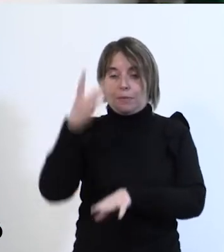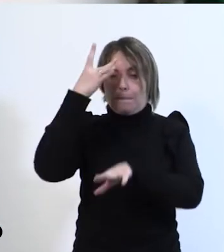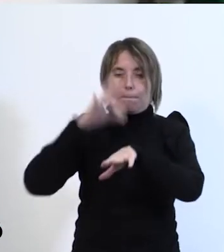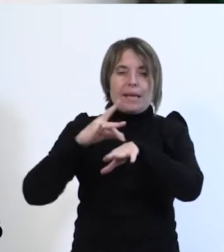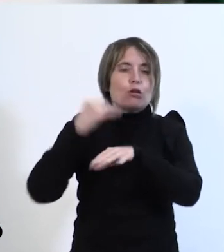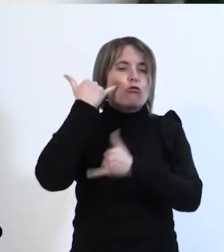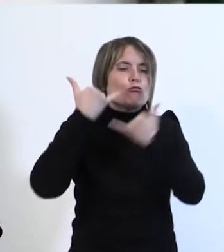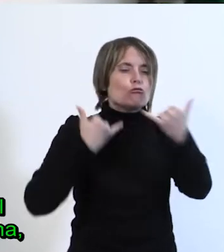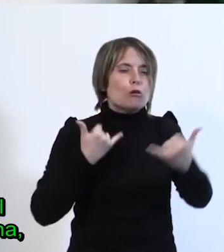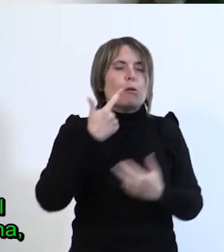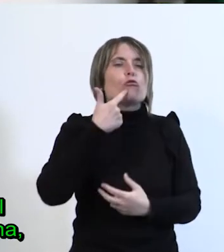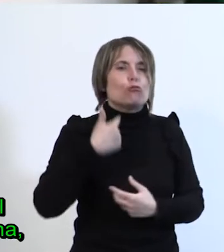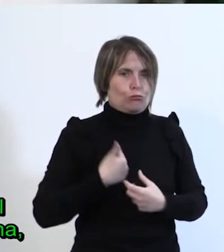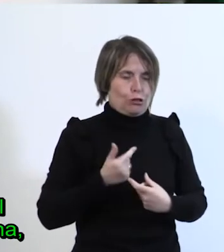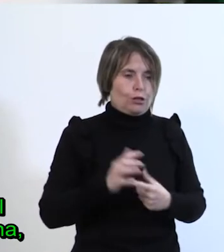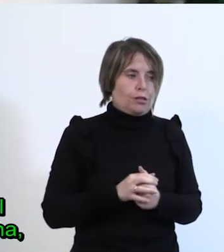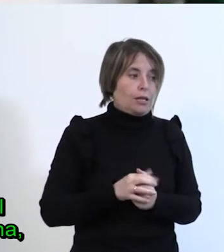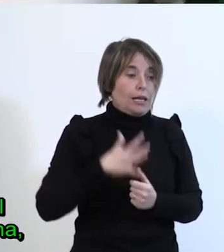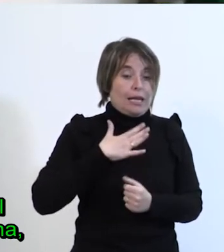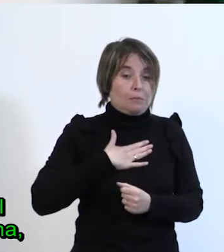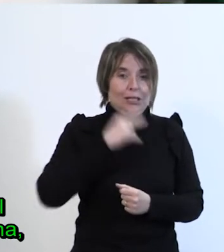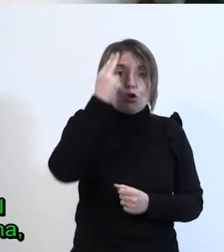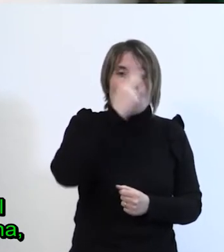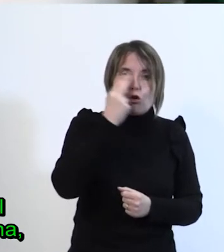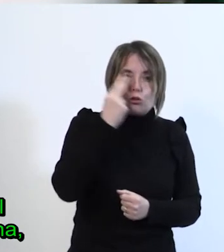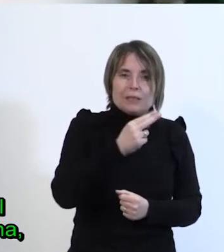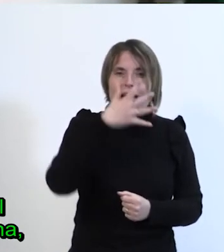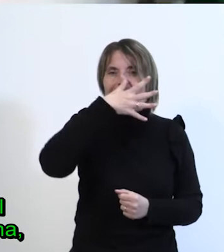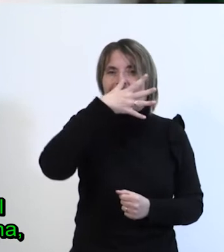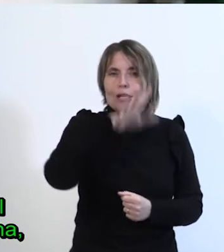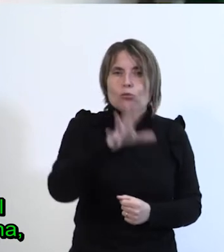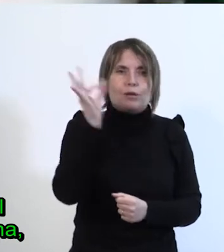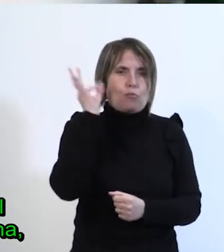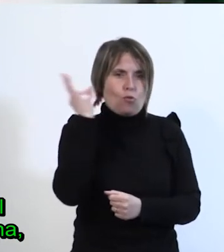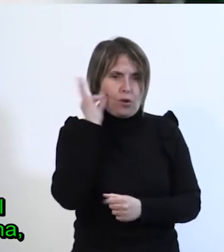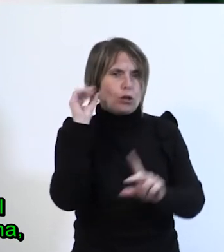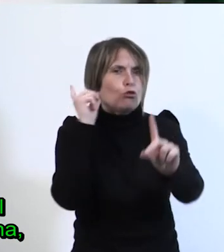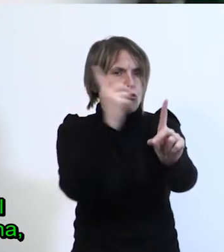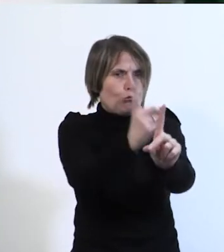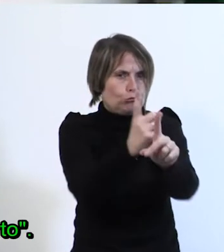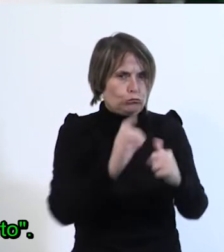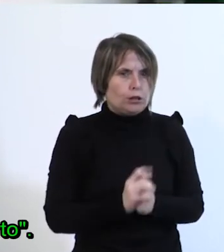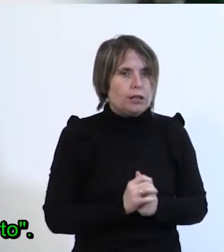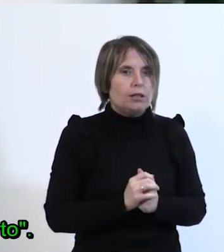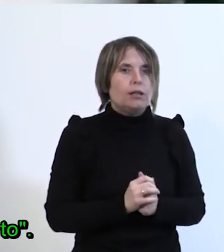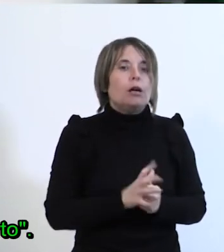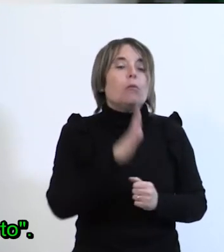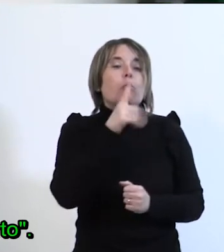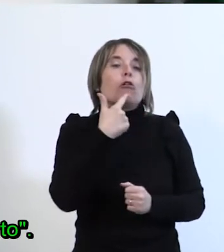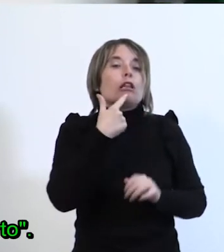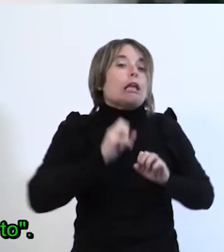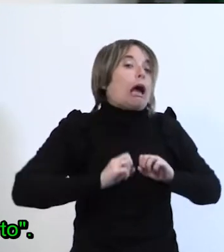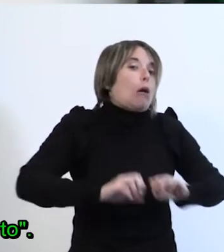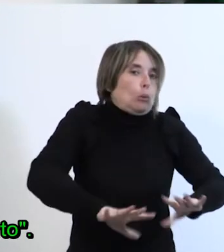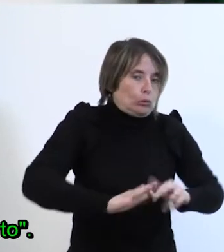estos médicos nos llamó y nos dice: miren, en mi hospital están denunciando a una muchacha porque dicen